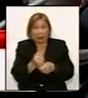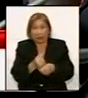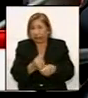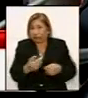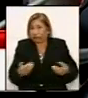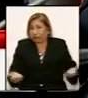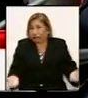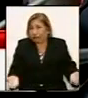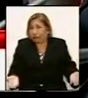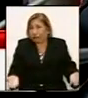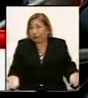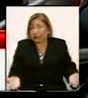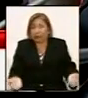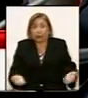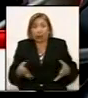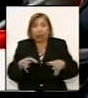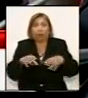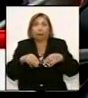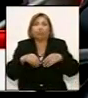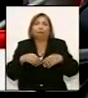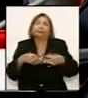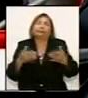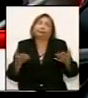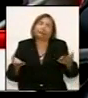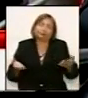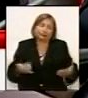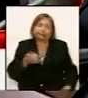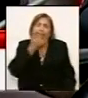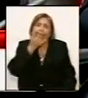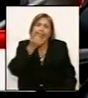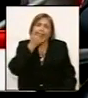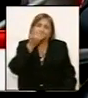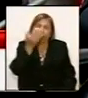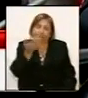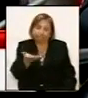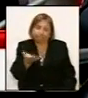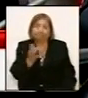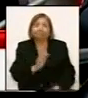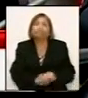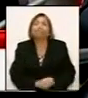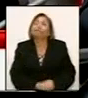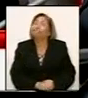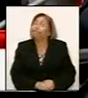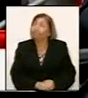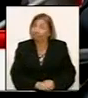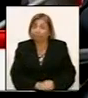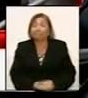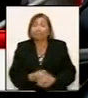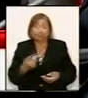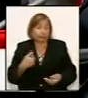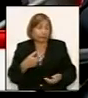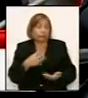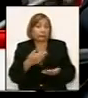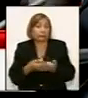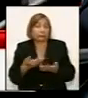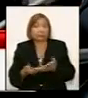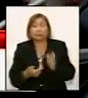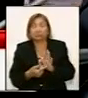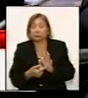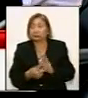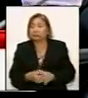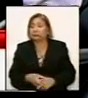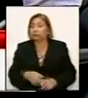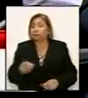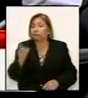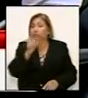y haberla admitido ya era una irregularidad de la subcomisión. De tal manera que lo que estamos proponiendo, presidente, me reafirmo,